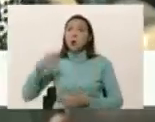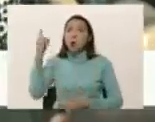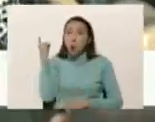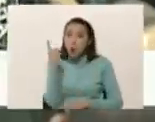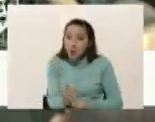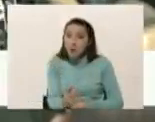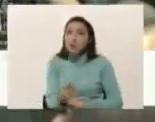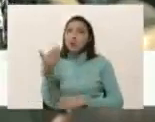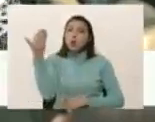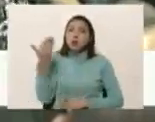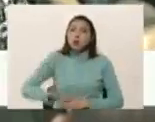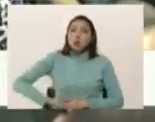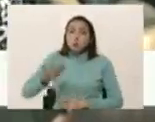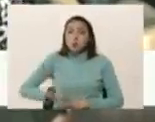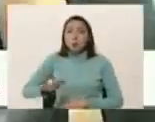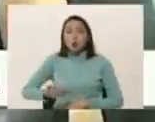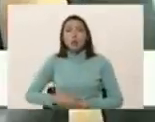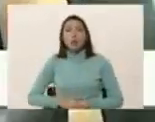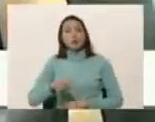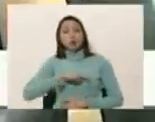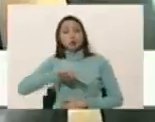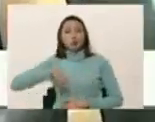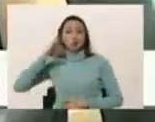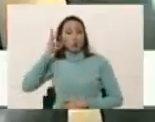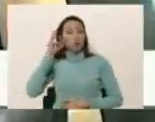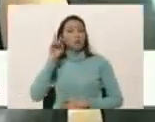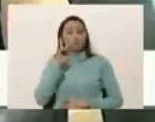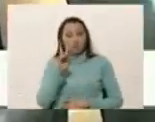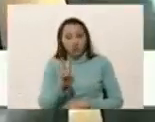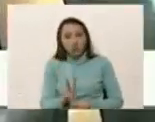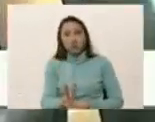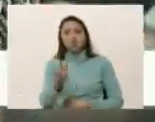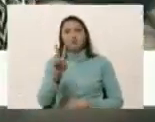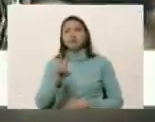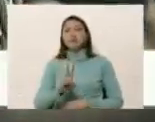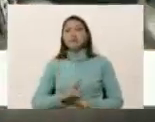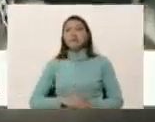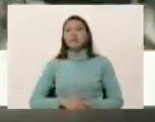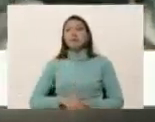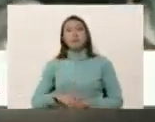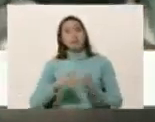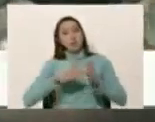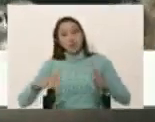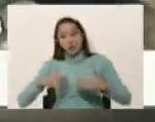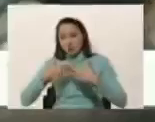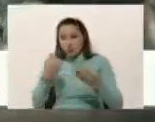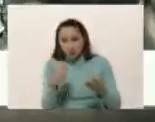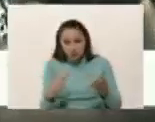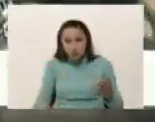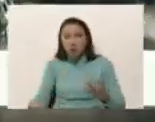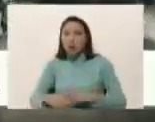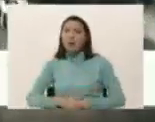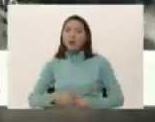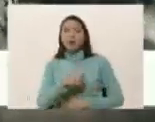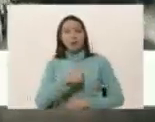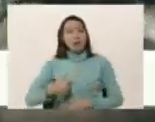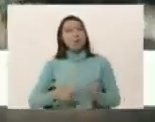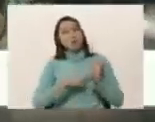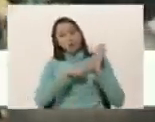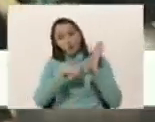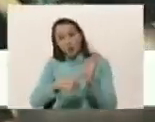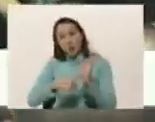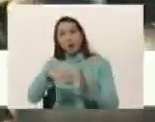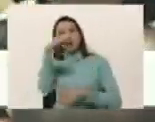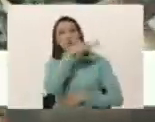carácter vinculante para que seamos las mujeres visibilizadas y por eso aparecemos bastante y queremos seguir apareciendo para no